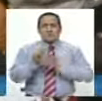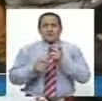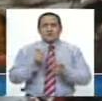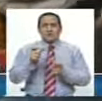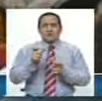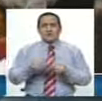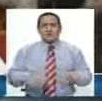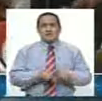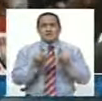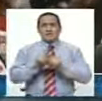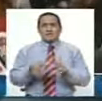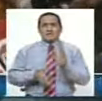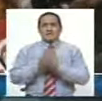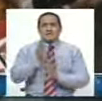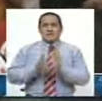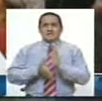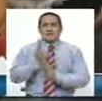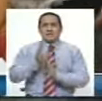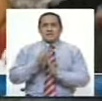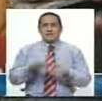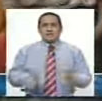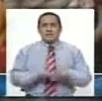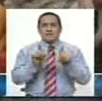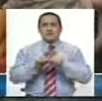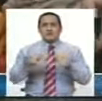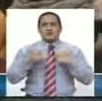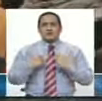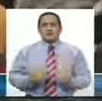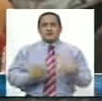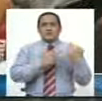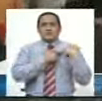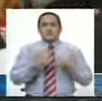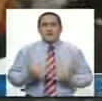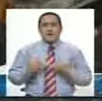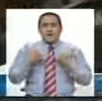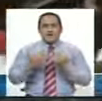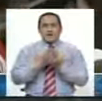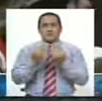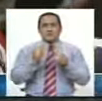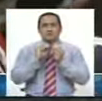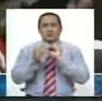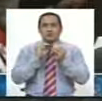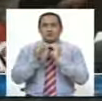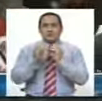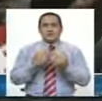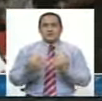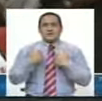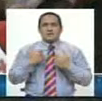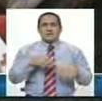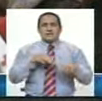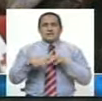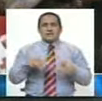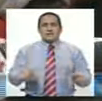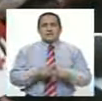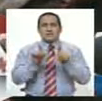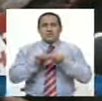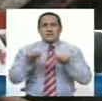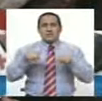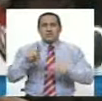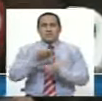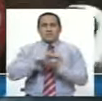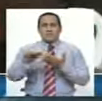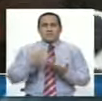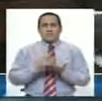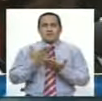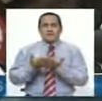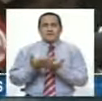personas que van por ese corredor y me hago cargo de los ajustes que se tienen que hacer en este mes de